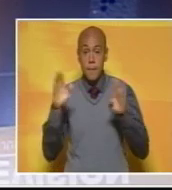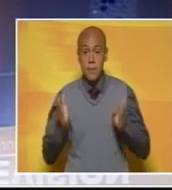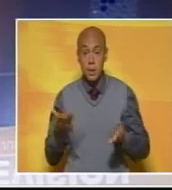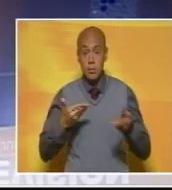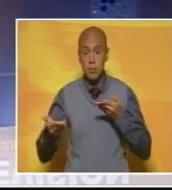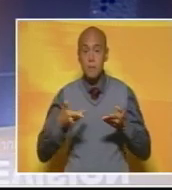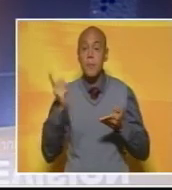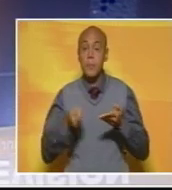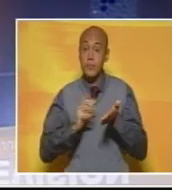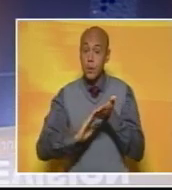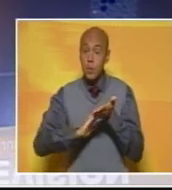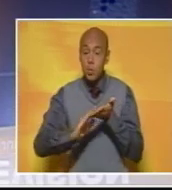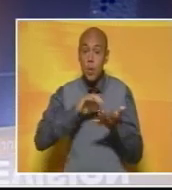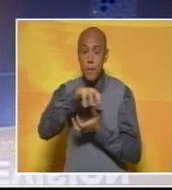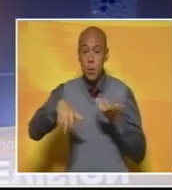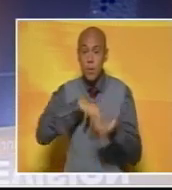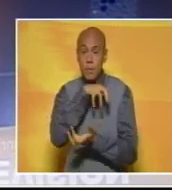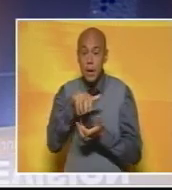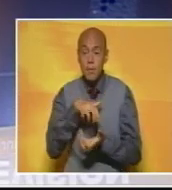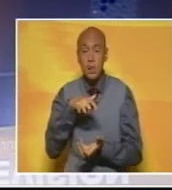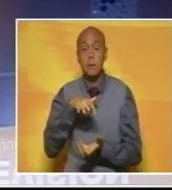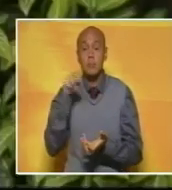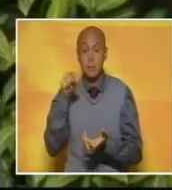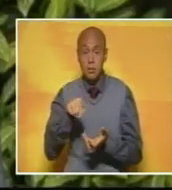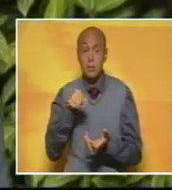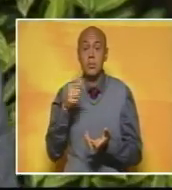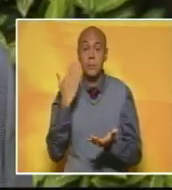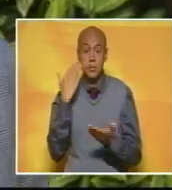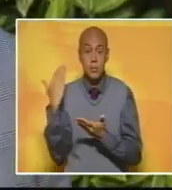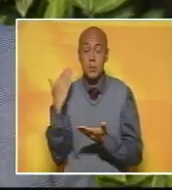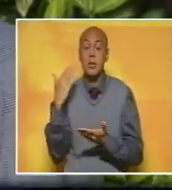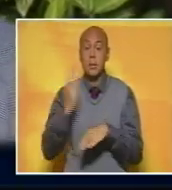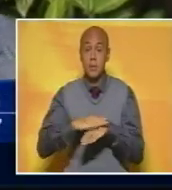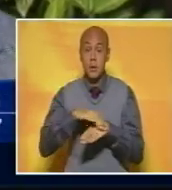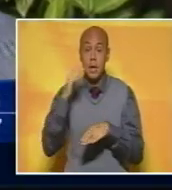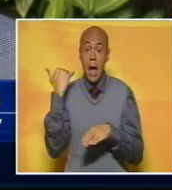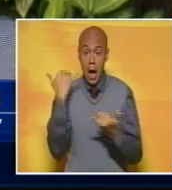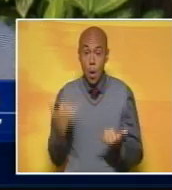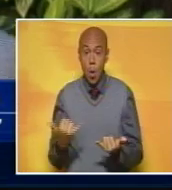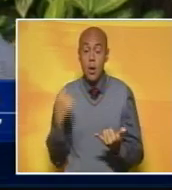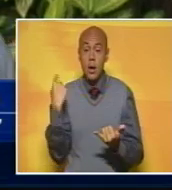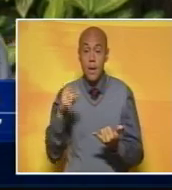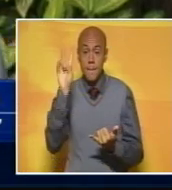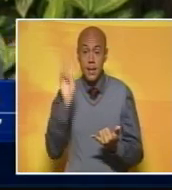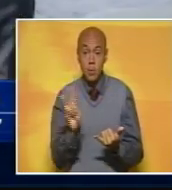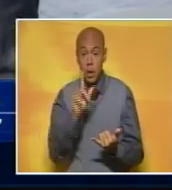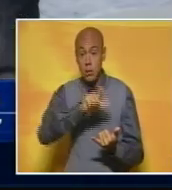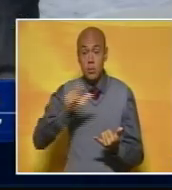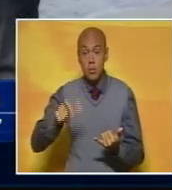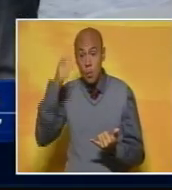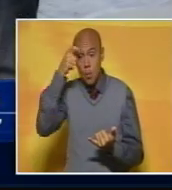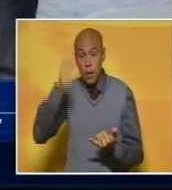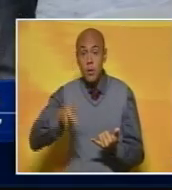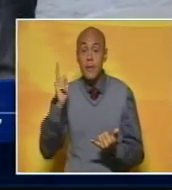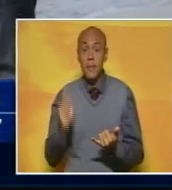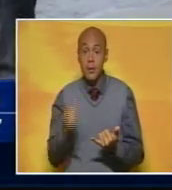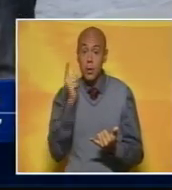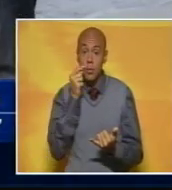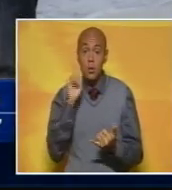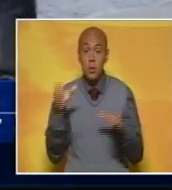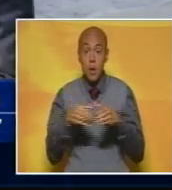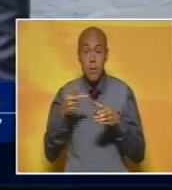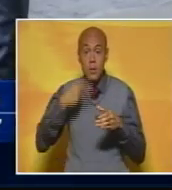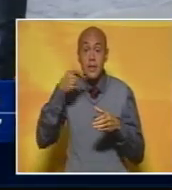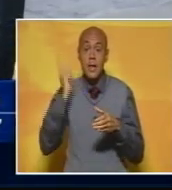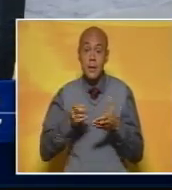ofrecer soluciones a los problemas cotidianos. Expresó que en estos momentos el pueblo está exigiendo que la dirigencia política se enfoque